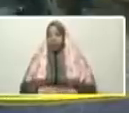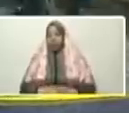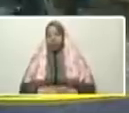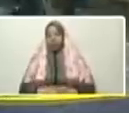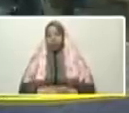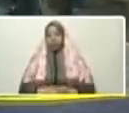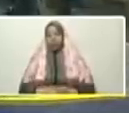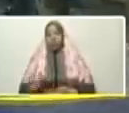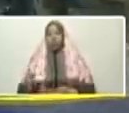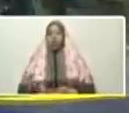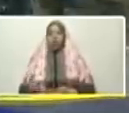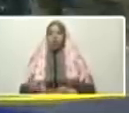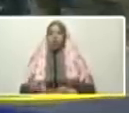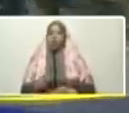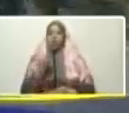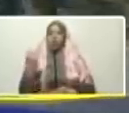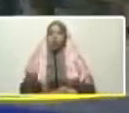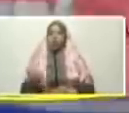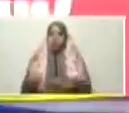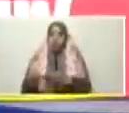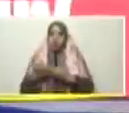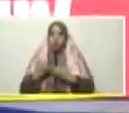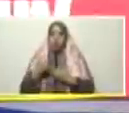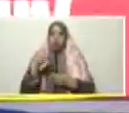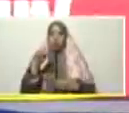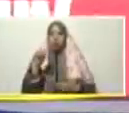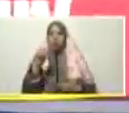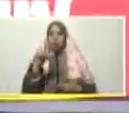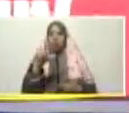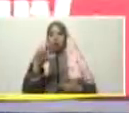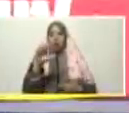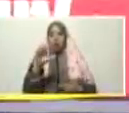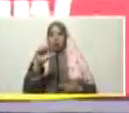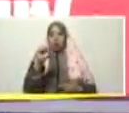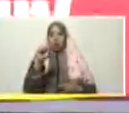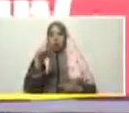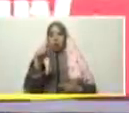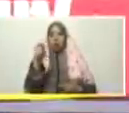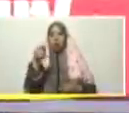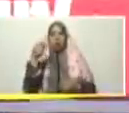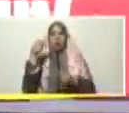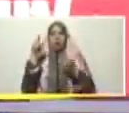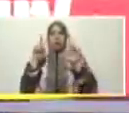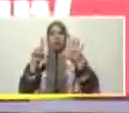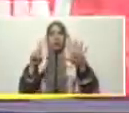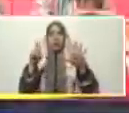el único que nos ayudó fue alexander pétion que nos dio seis mil fusiles